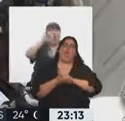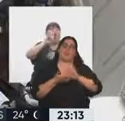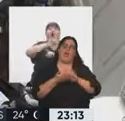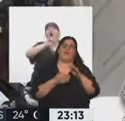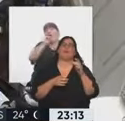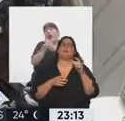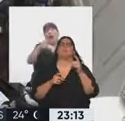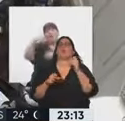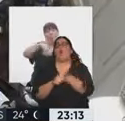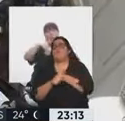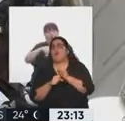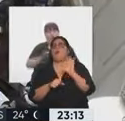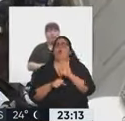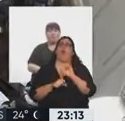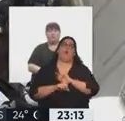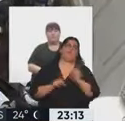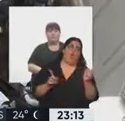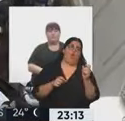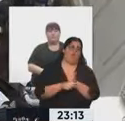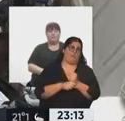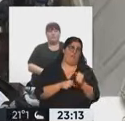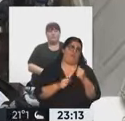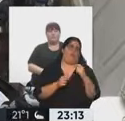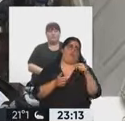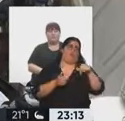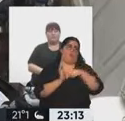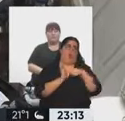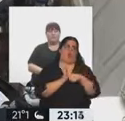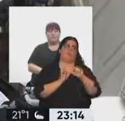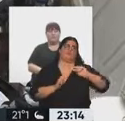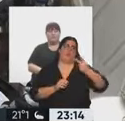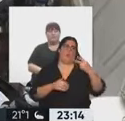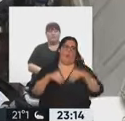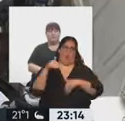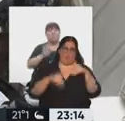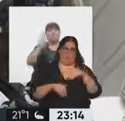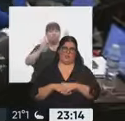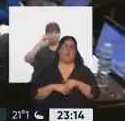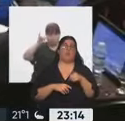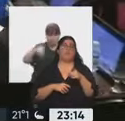rectificar su voto y allí viene la segunda votación hay